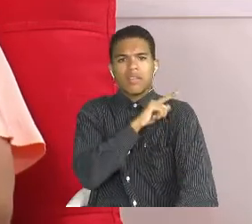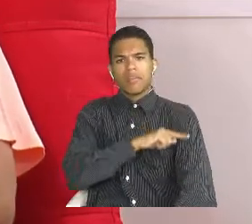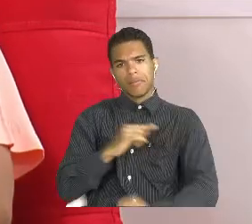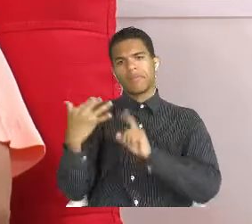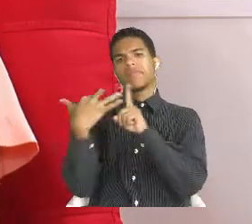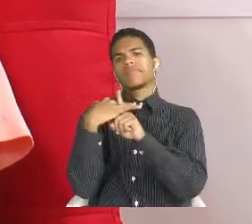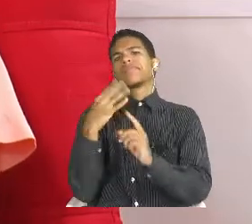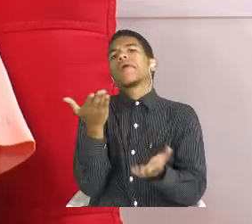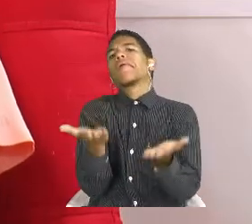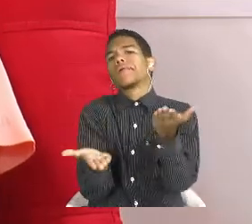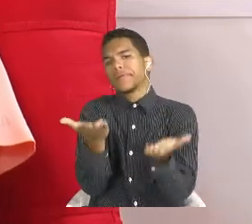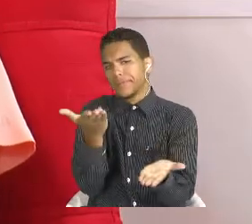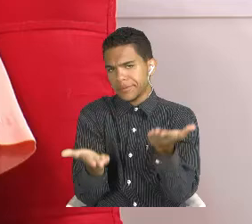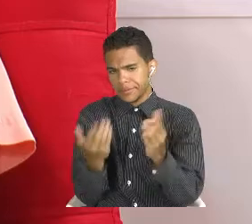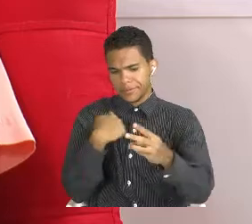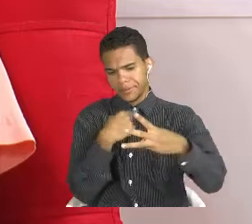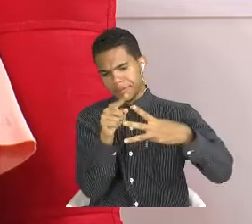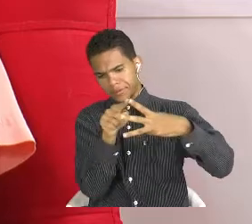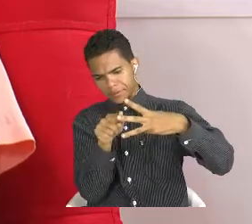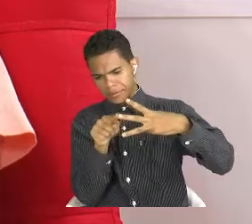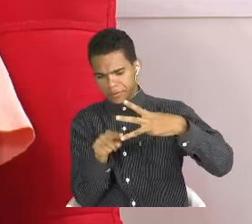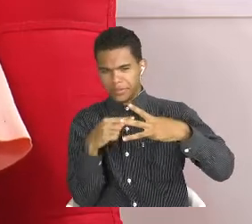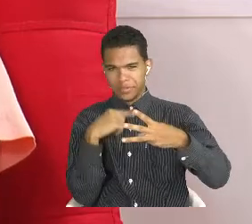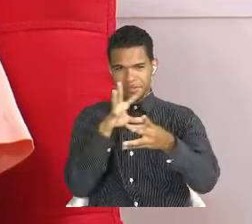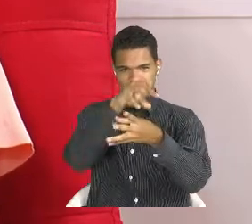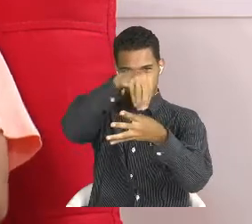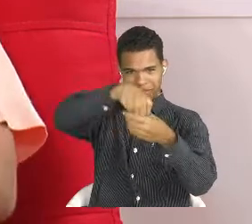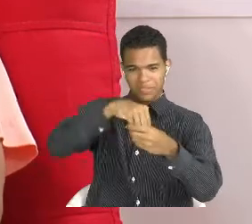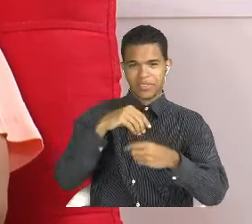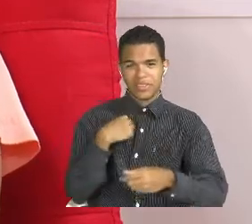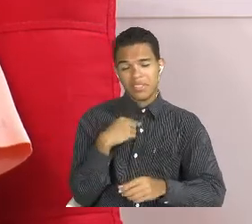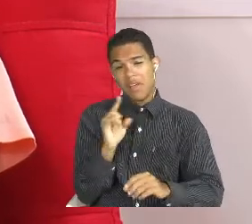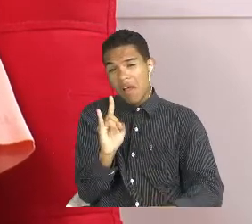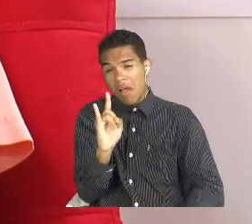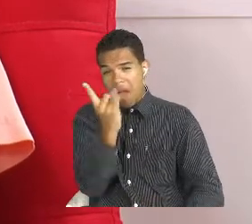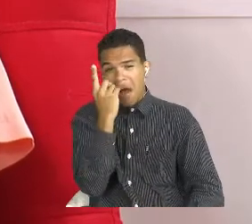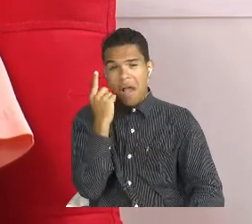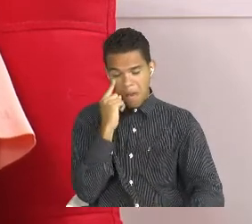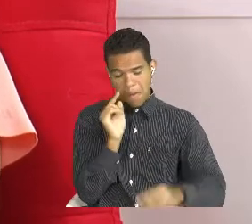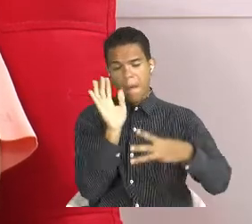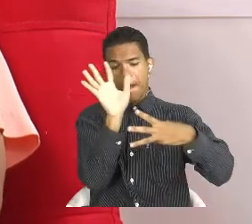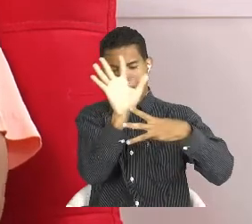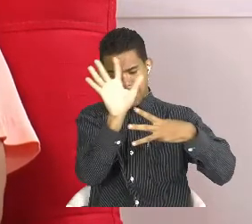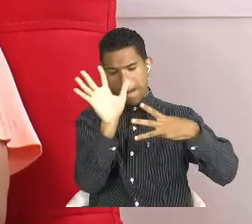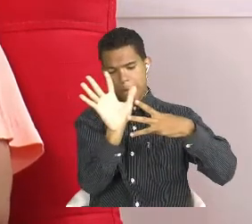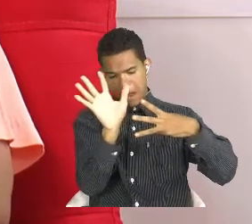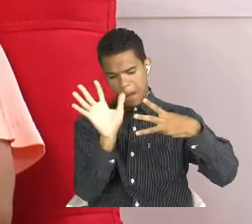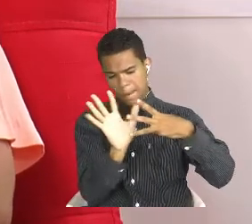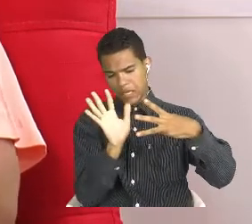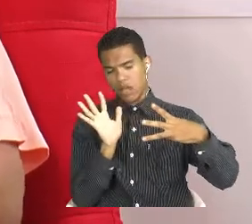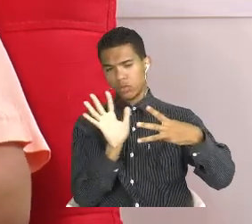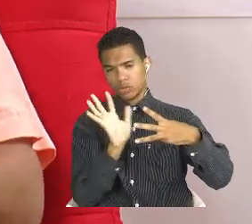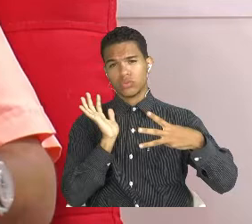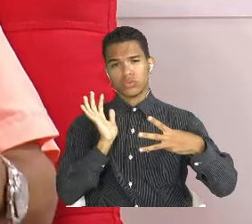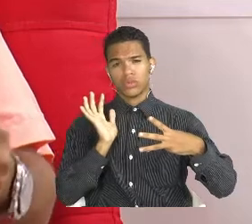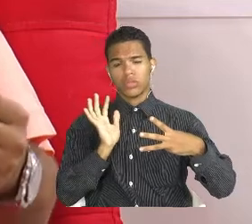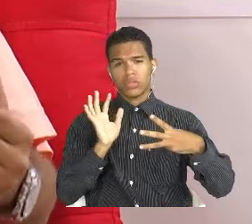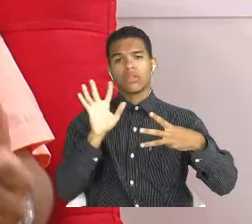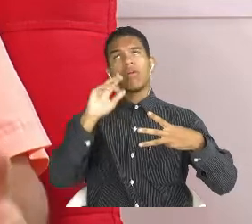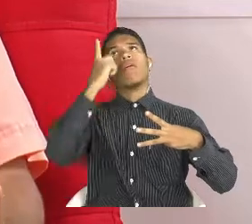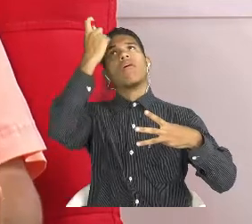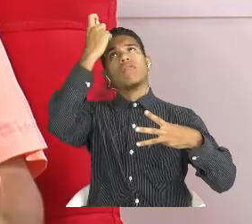de esos tipos de glaucomas, se pueden clasificar de esa forma y tener en cuenta que también existe